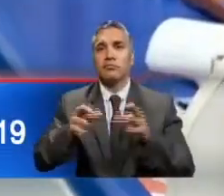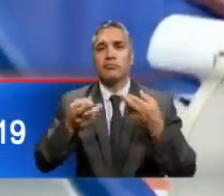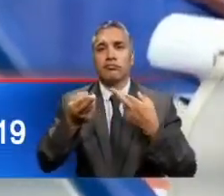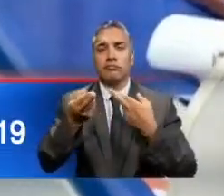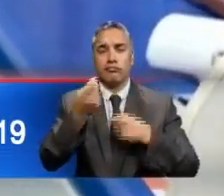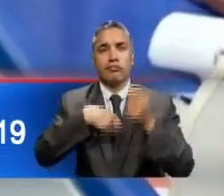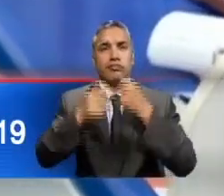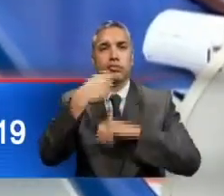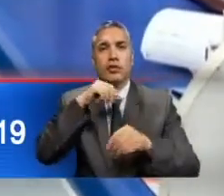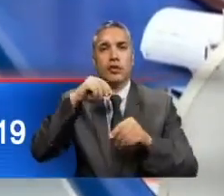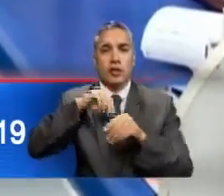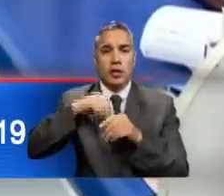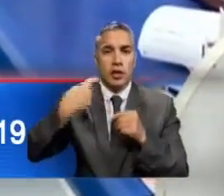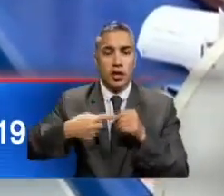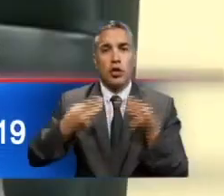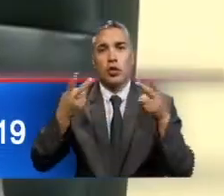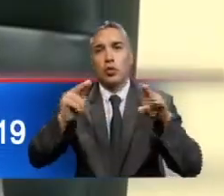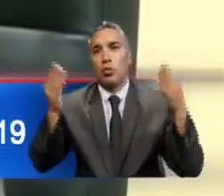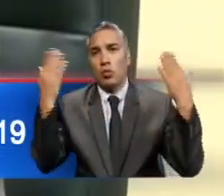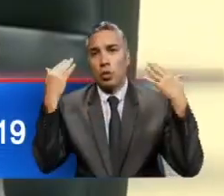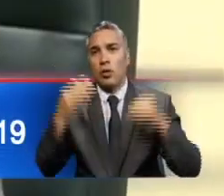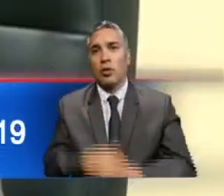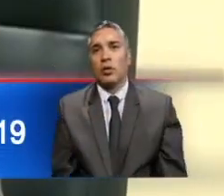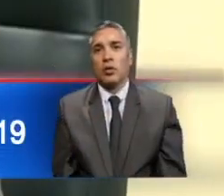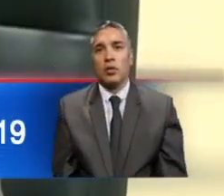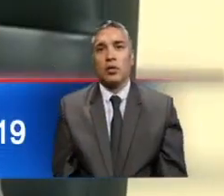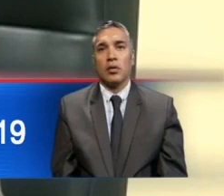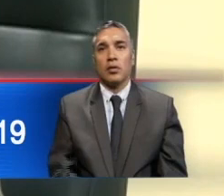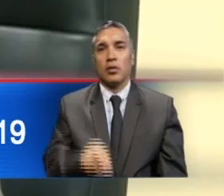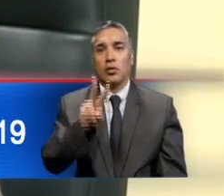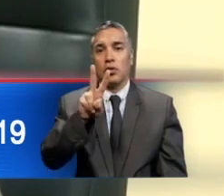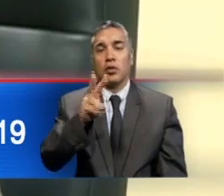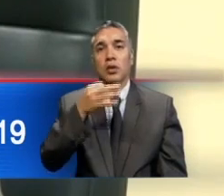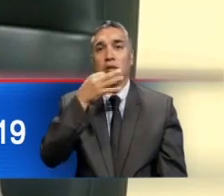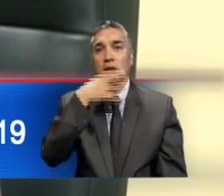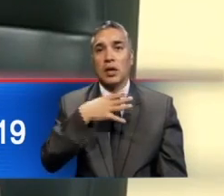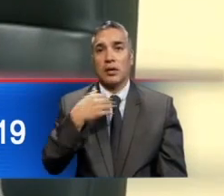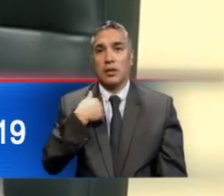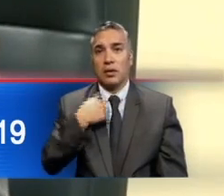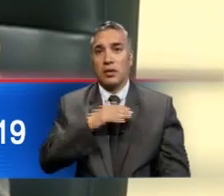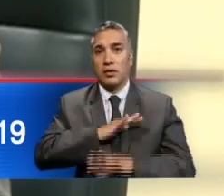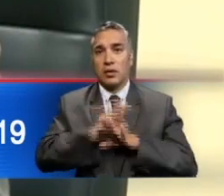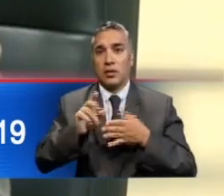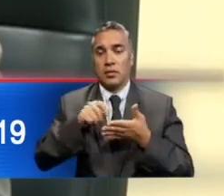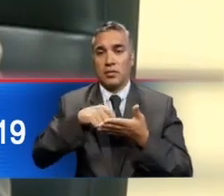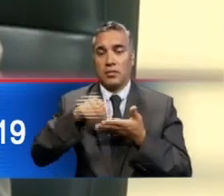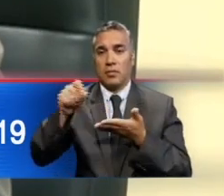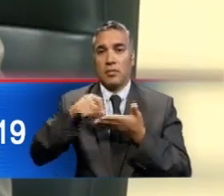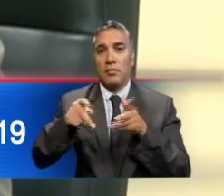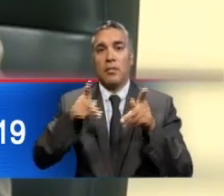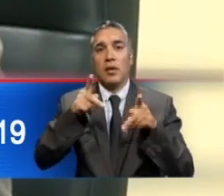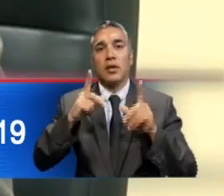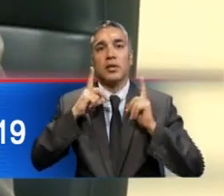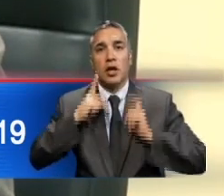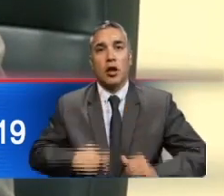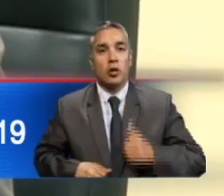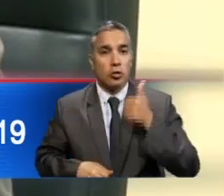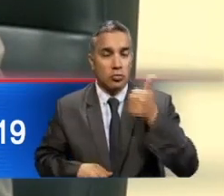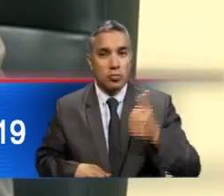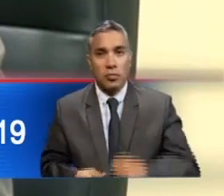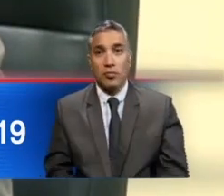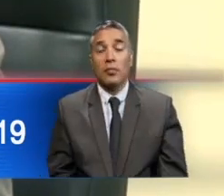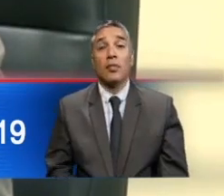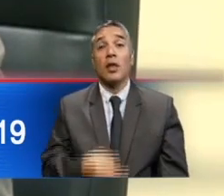las farmacias de Quito y Guayaquil. Tenemos ya dos tipos de pruebas que tienen el registro sanitario.